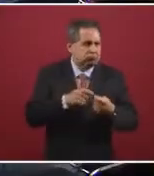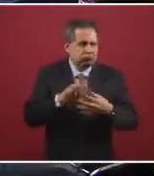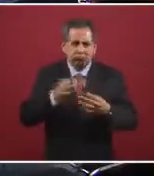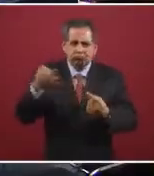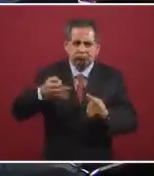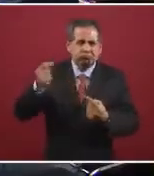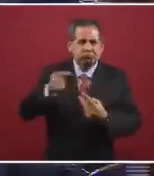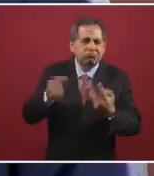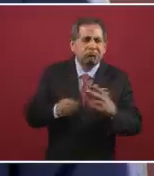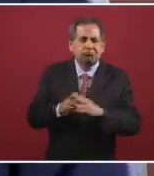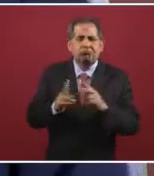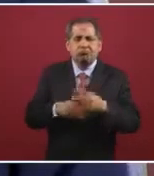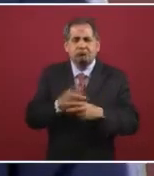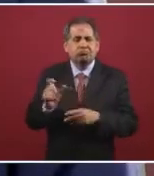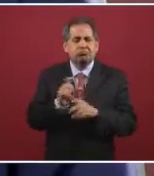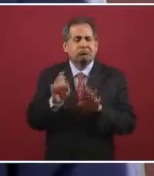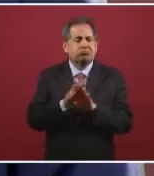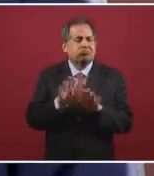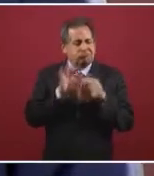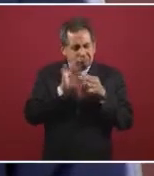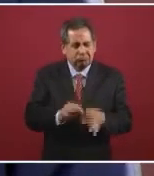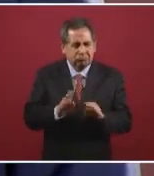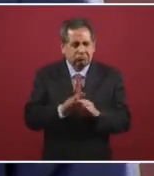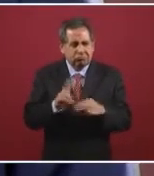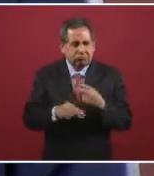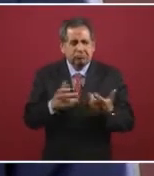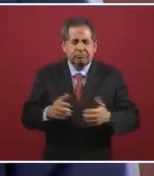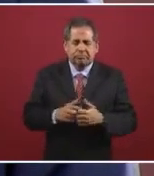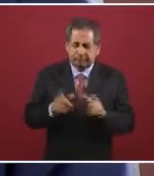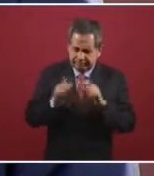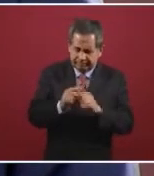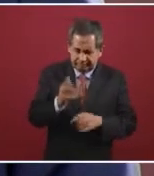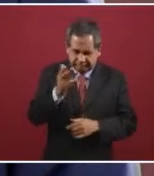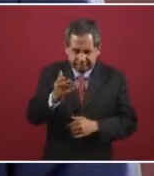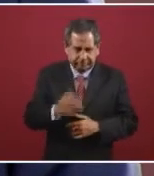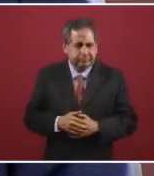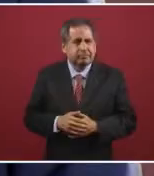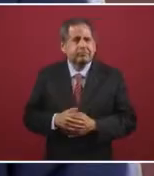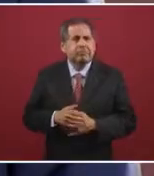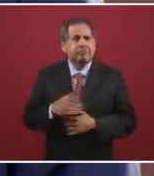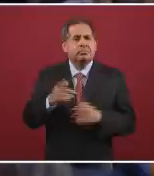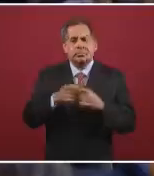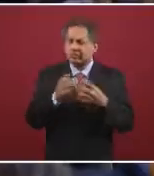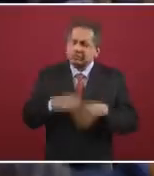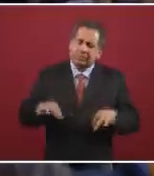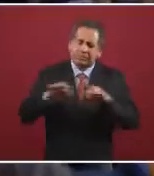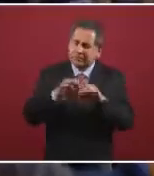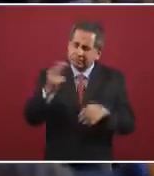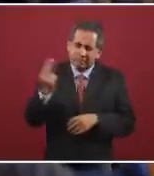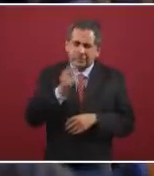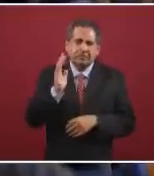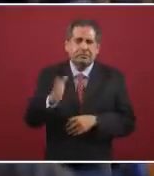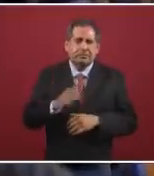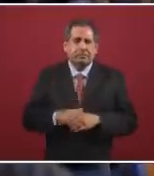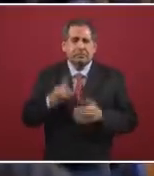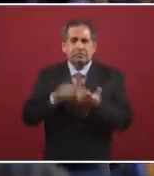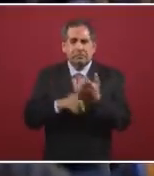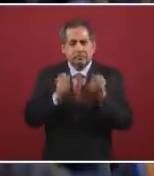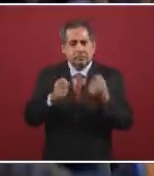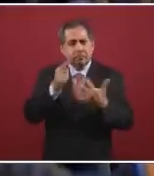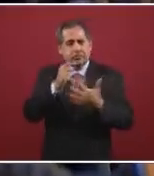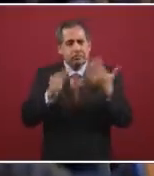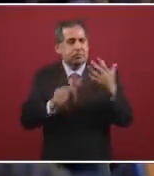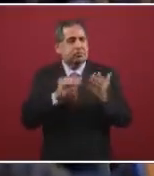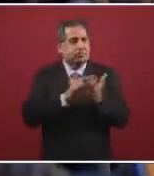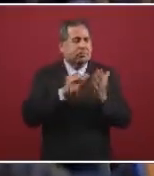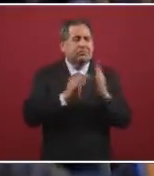atinados? ¿Cuándo van a aterrizar, señor presidente? Es imperativo. Todavía hay muchas casas de